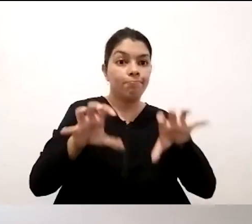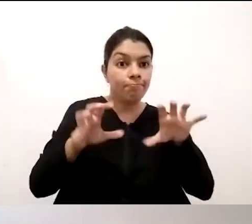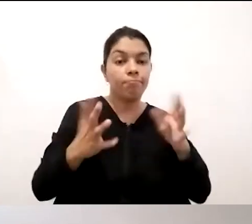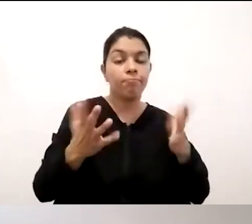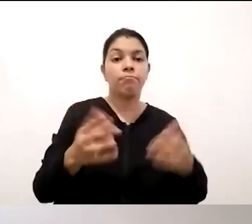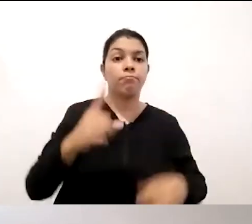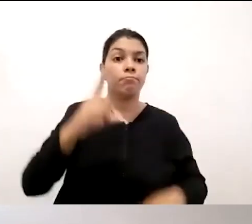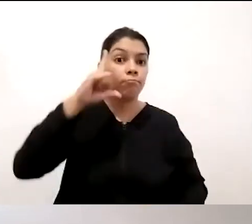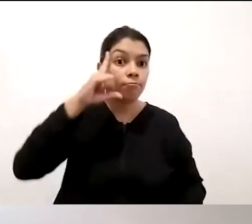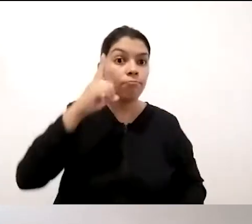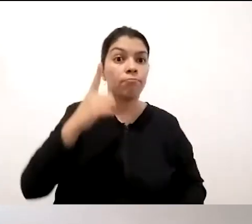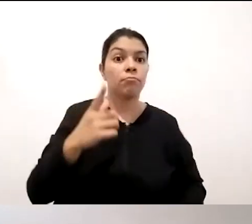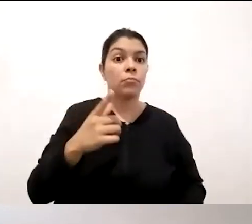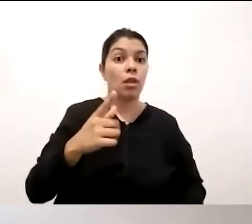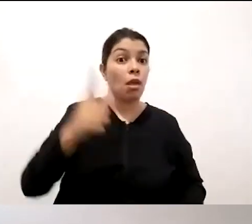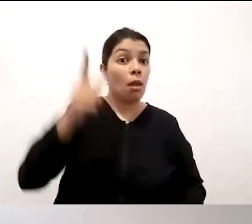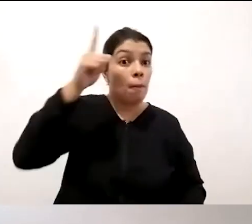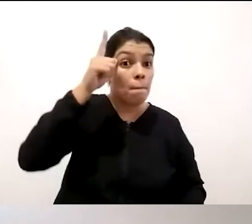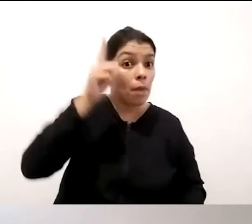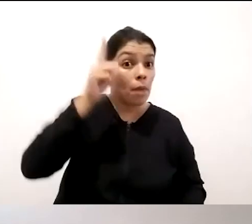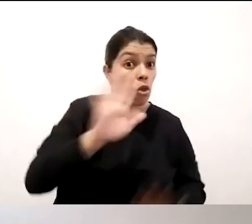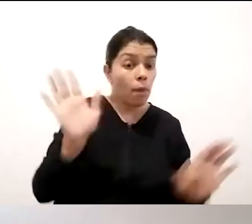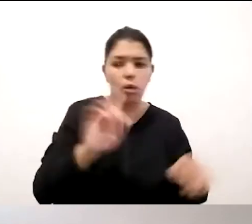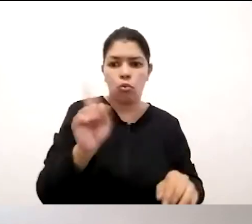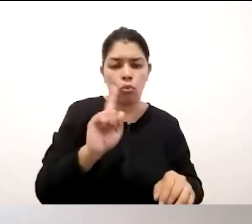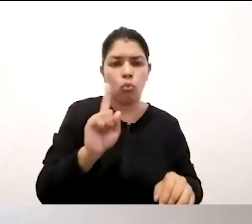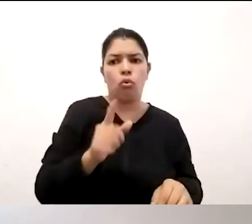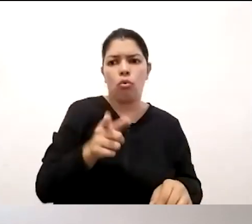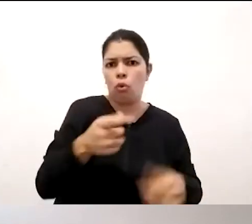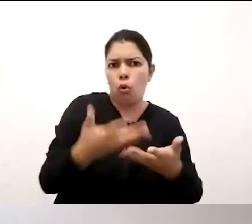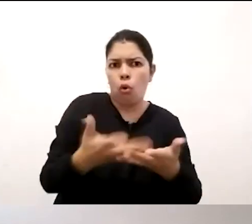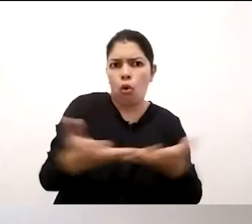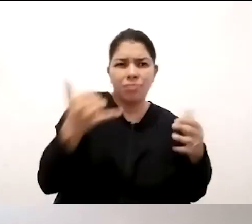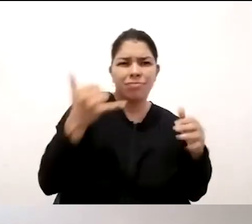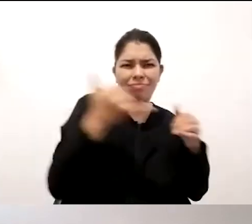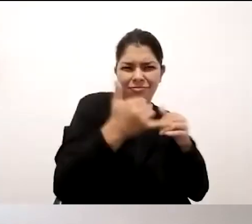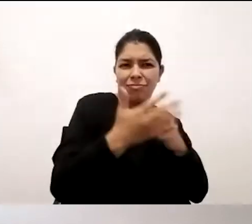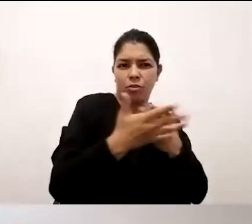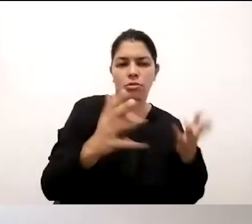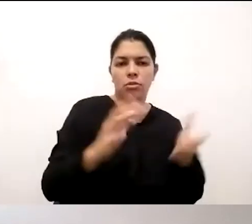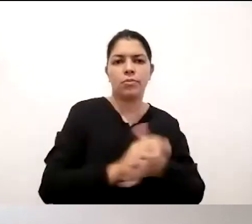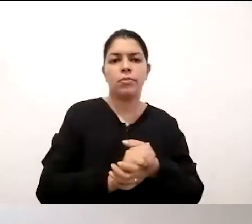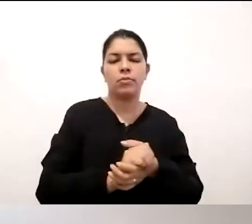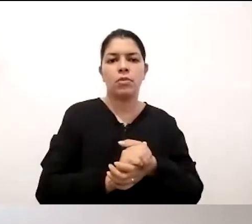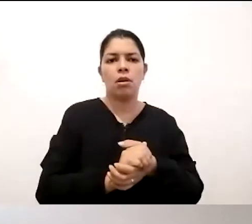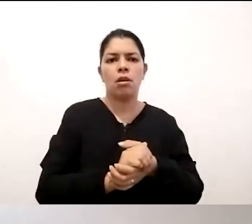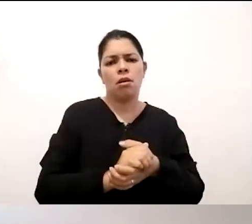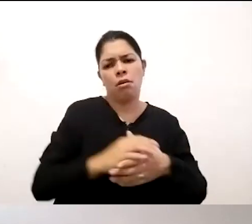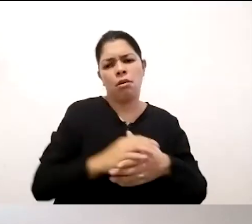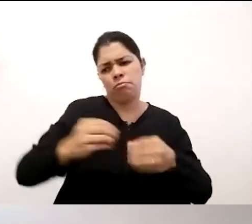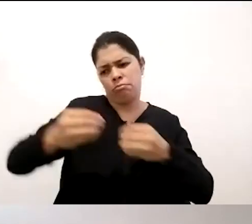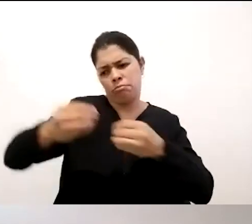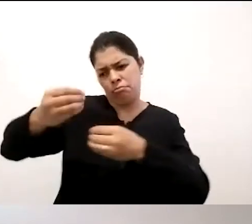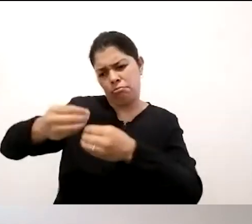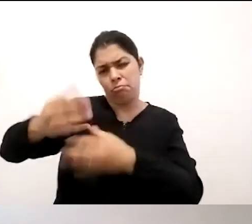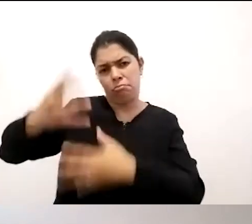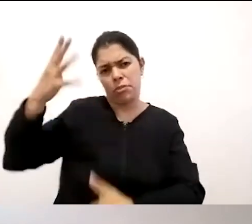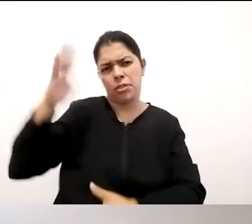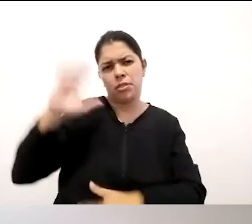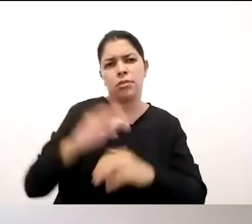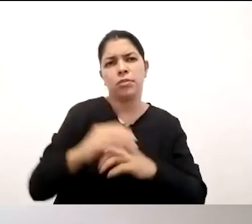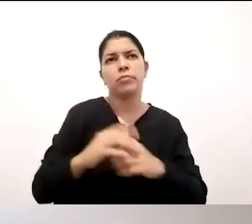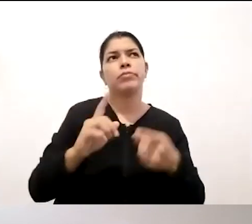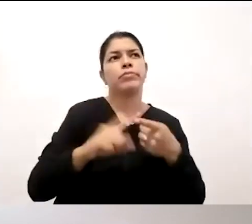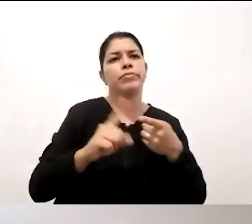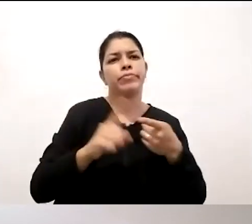pene. Listo. Adicional, se han hablado de otras que son muy grandes también, pero las voy a mencionar, y es la